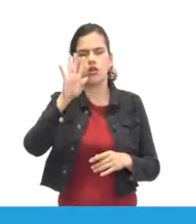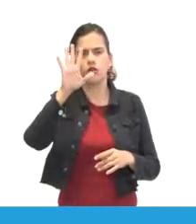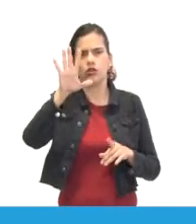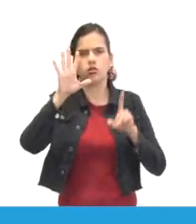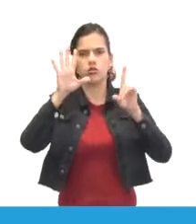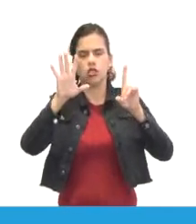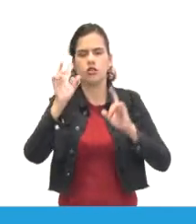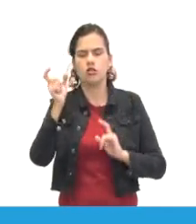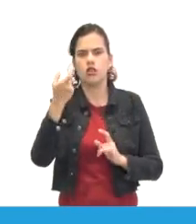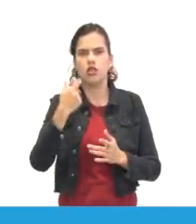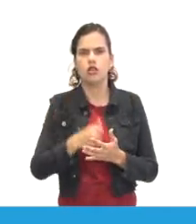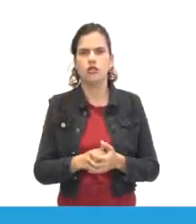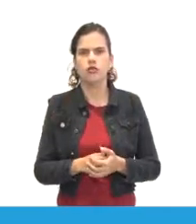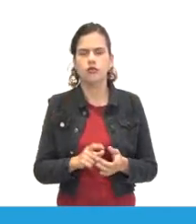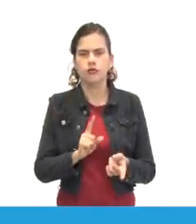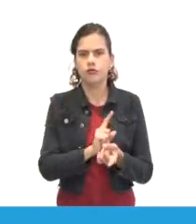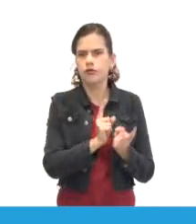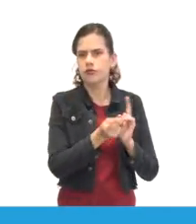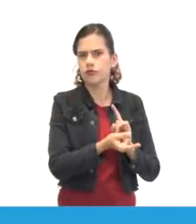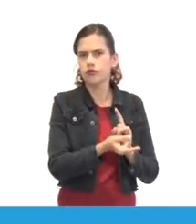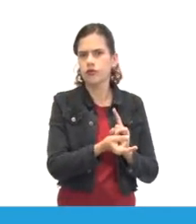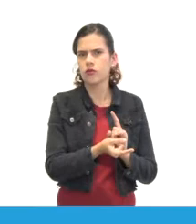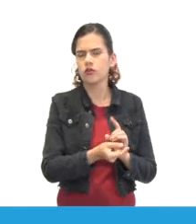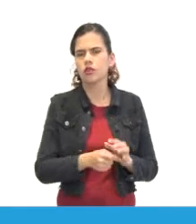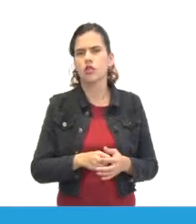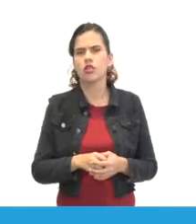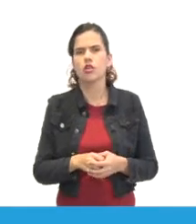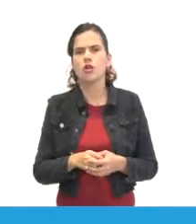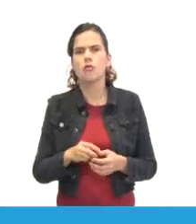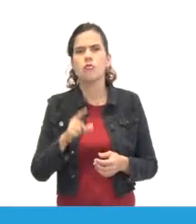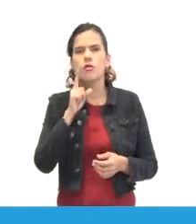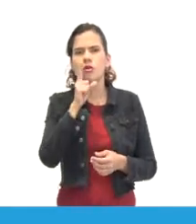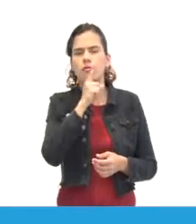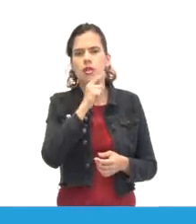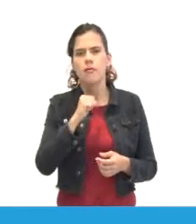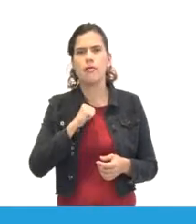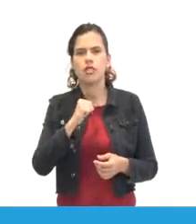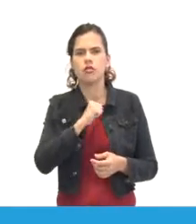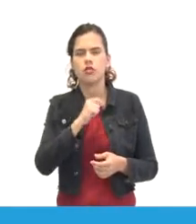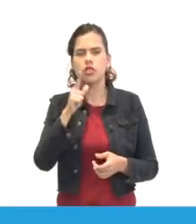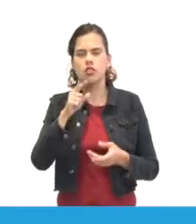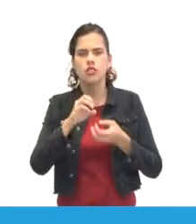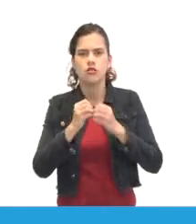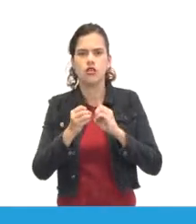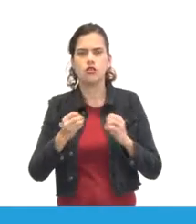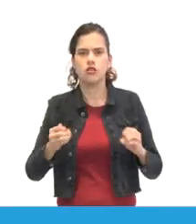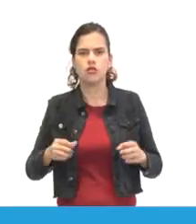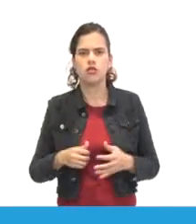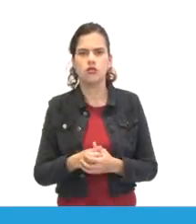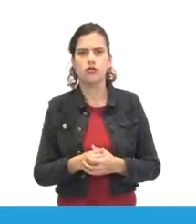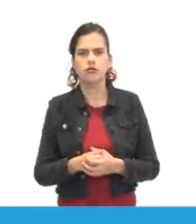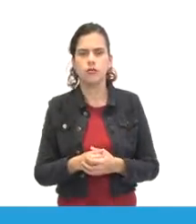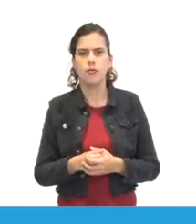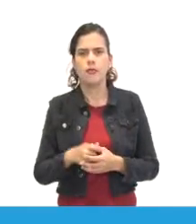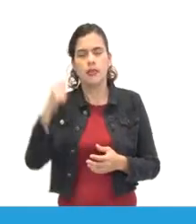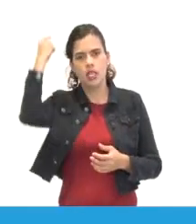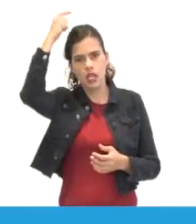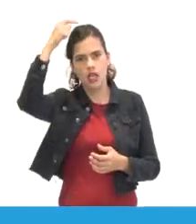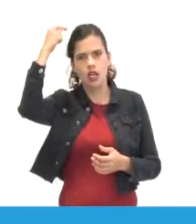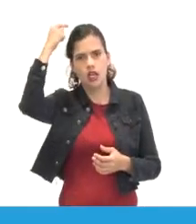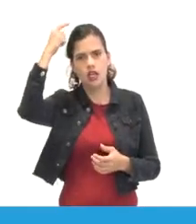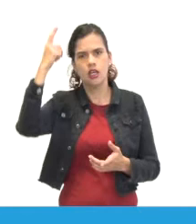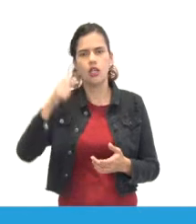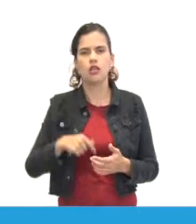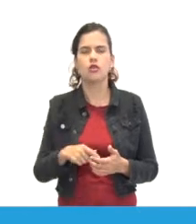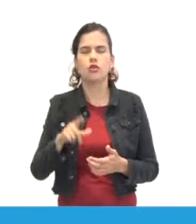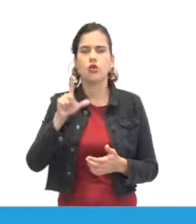grado tenemos... Sustituye con pronombres personales en las siguientes oraciones. Ángel, Luis y